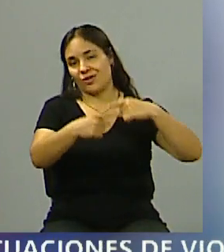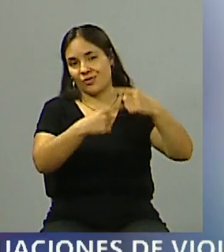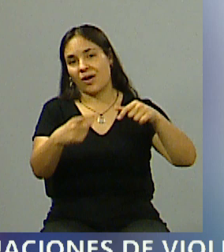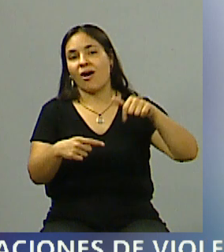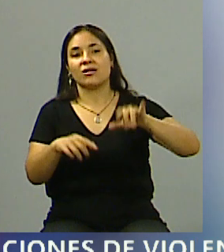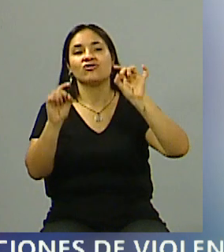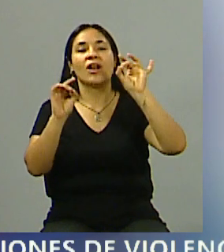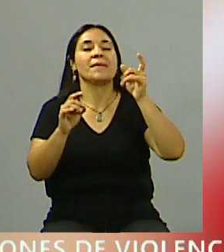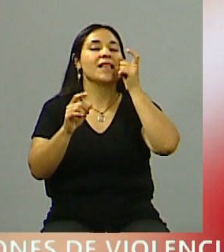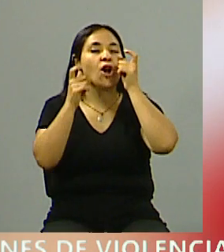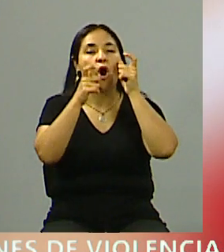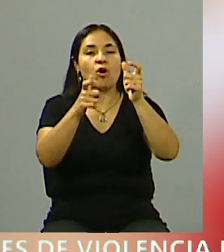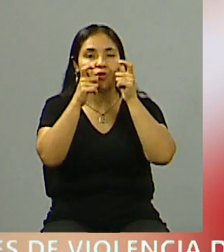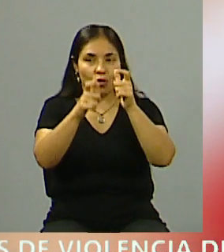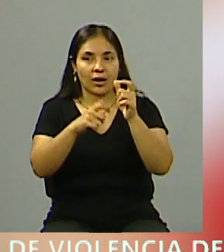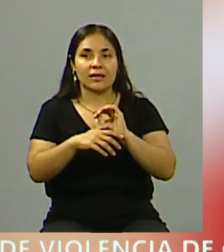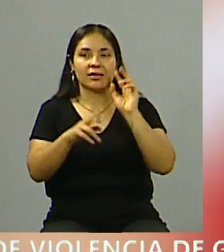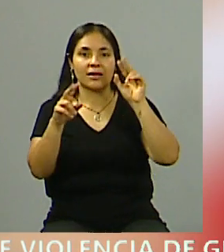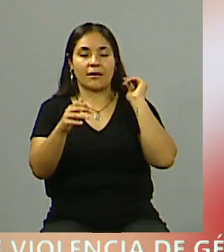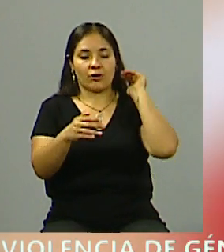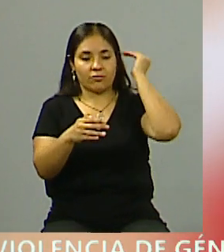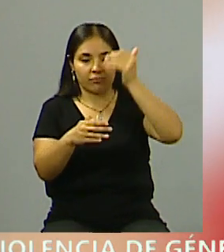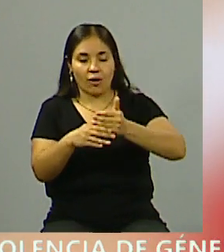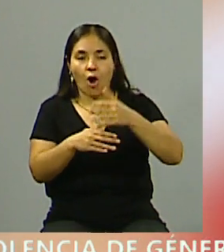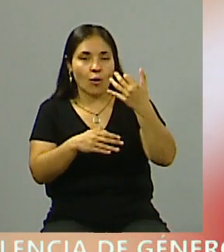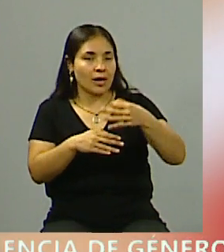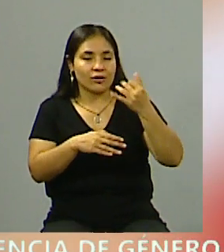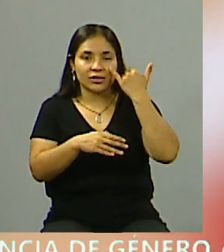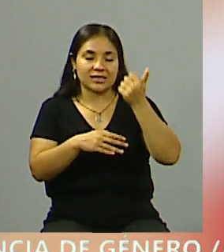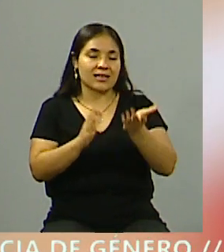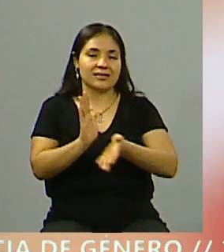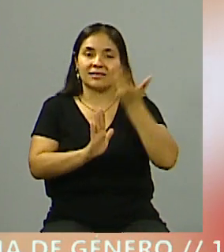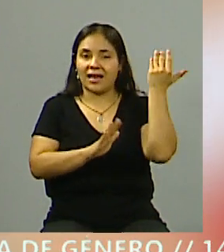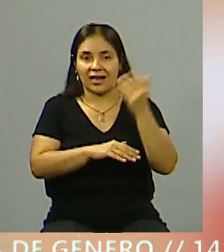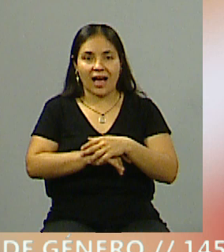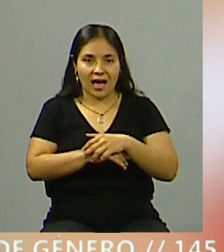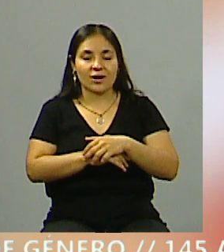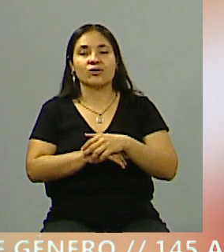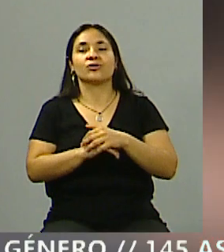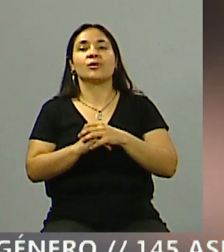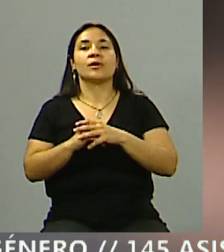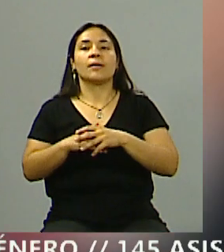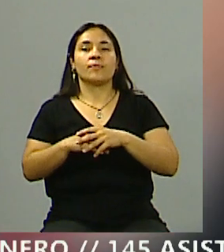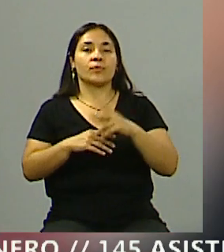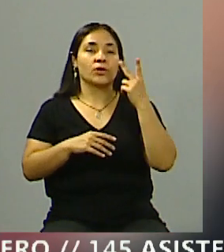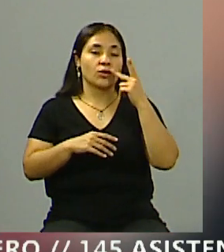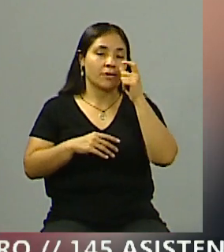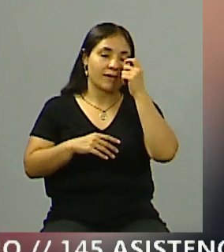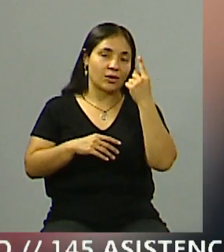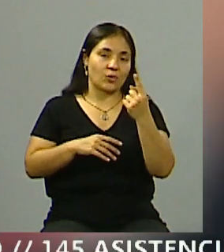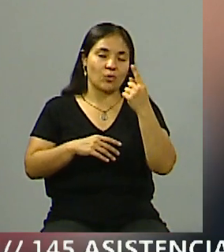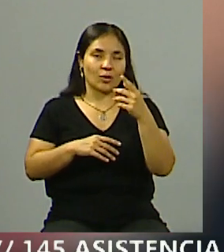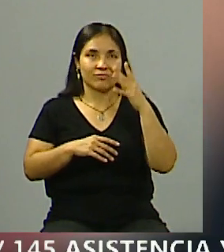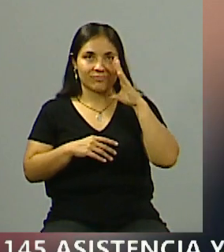controlado, digamos, ya no tenemos las medidas de aislamiento y de distanciamiento obligatorio que son lo que marcaron esos 2 años, el 2020 y el